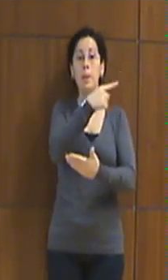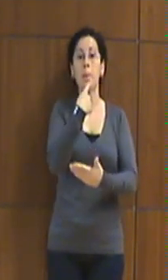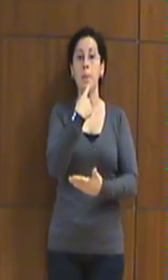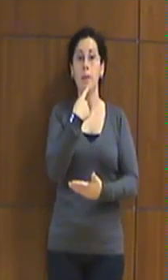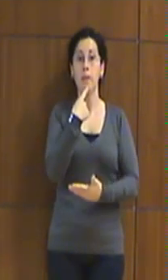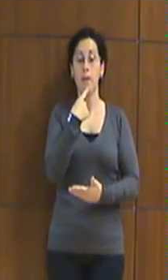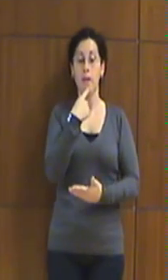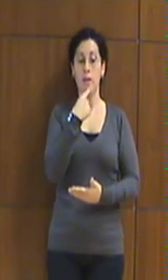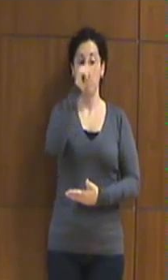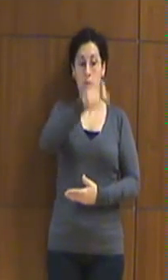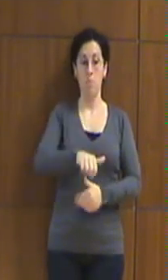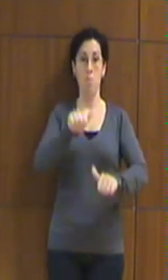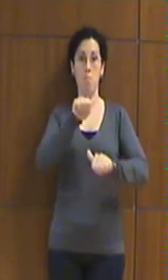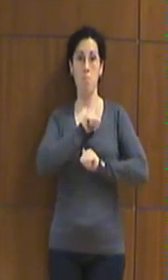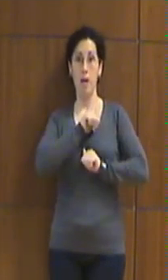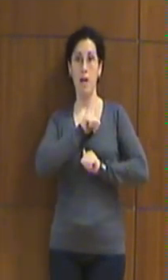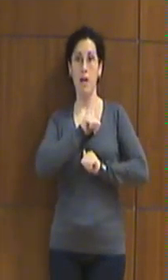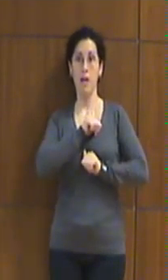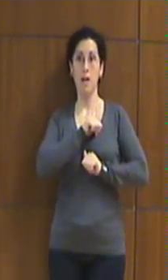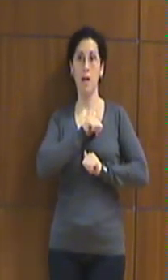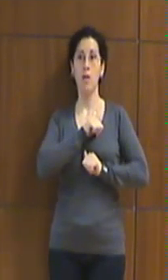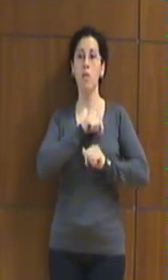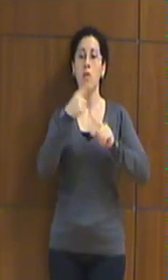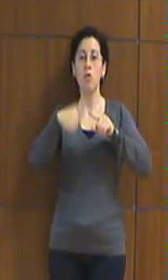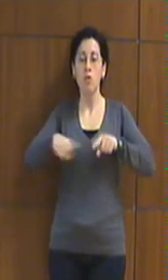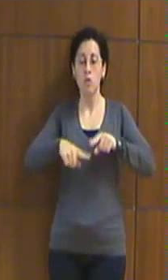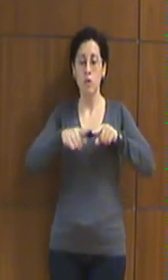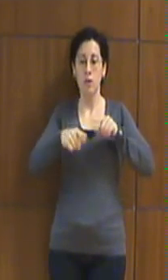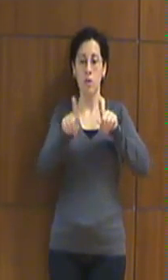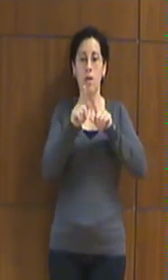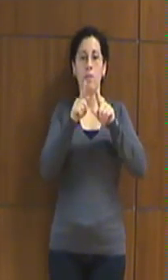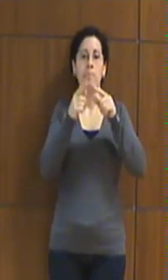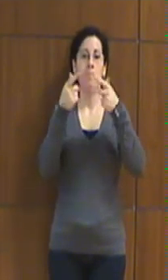persona cuando está en paro no es ya el teléfono móvil, sino el smartphone.